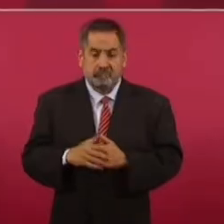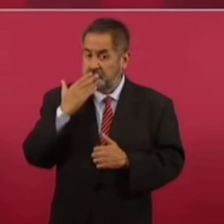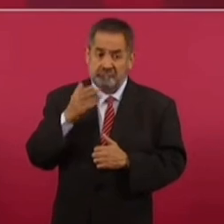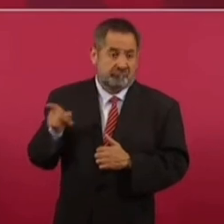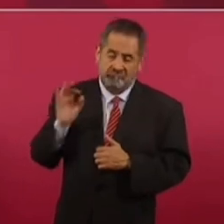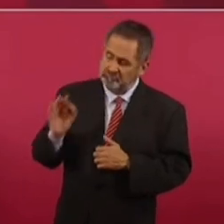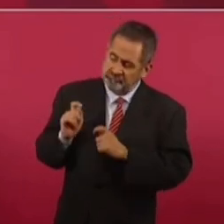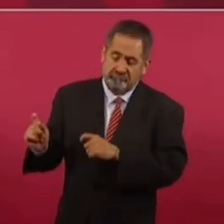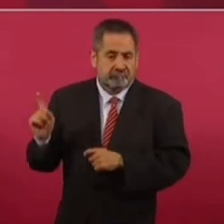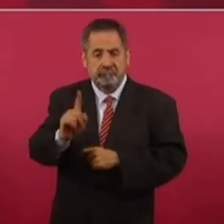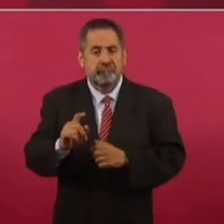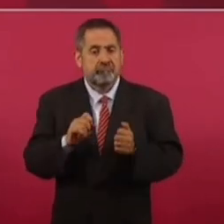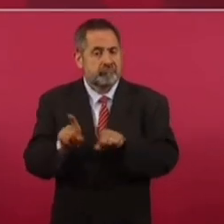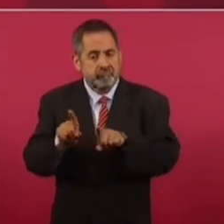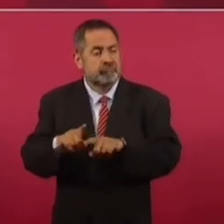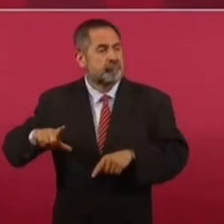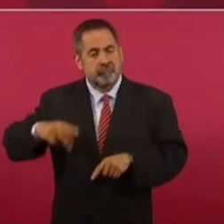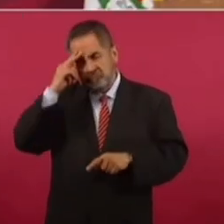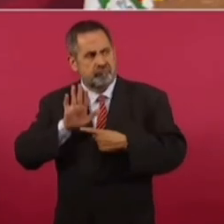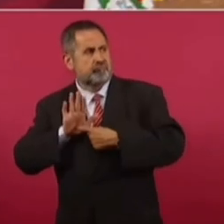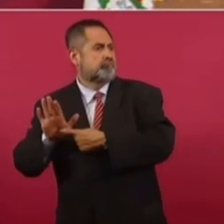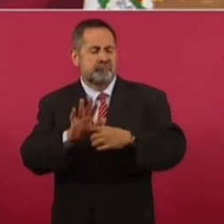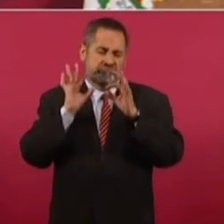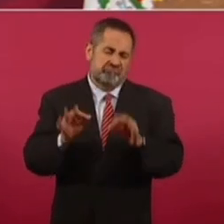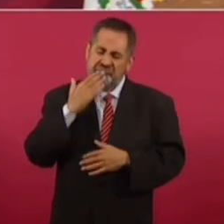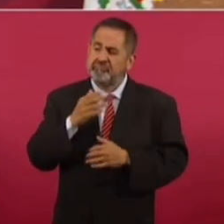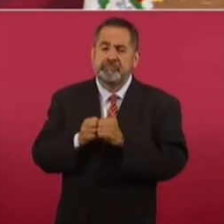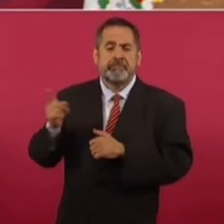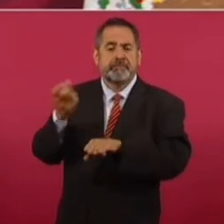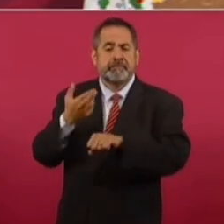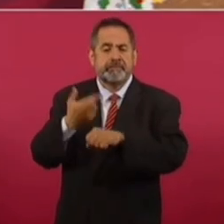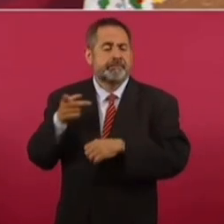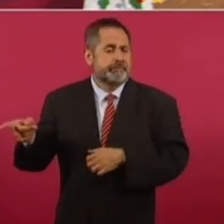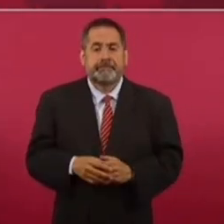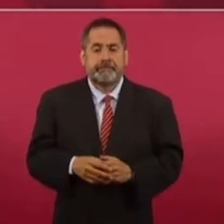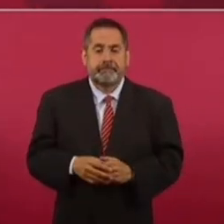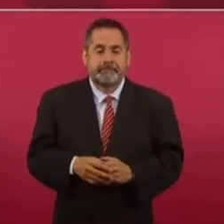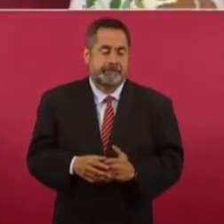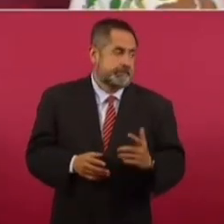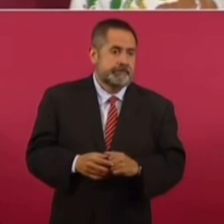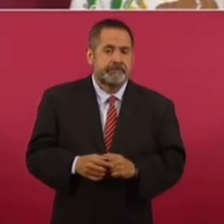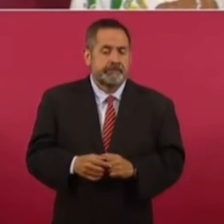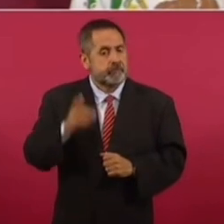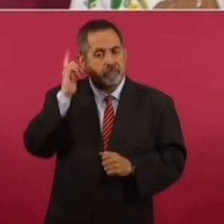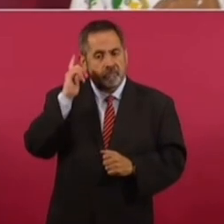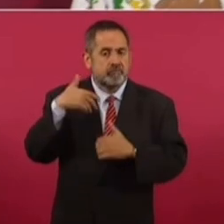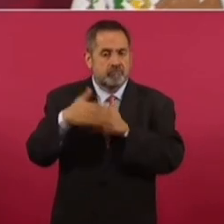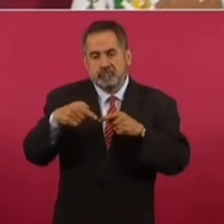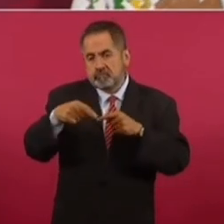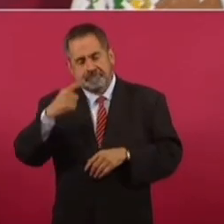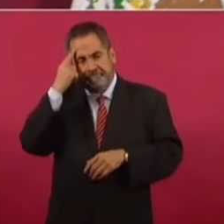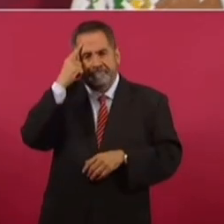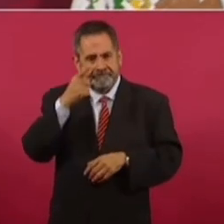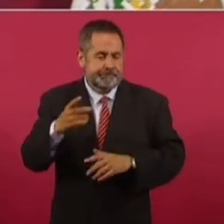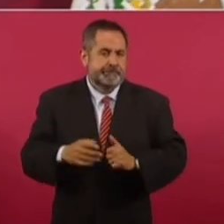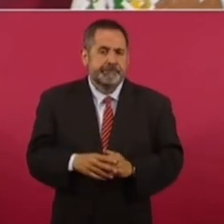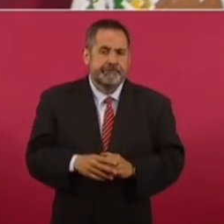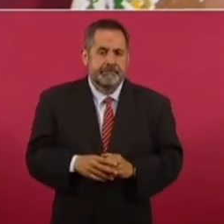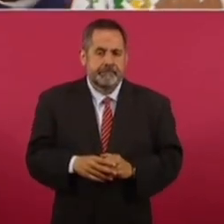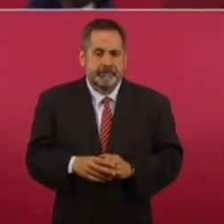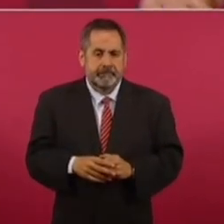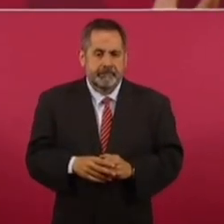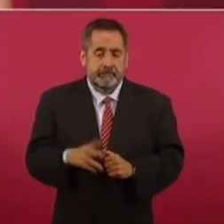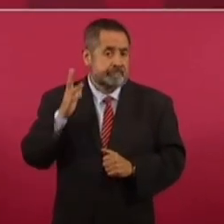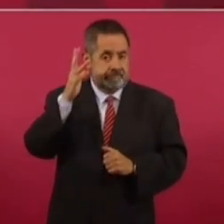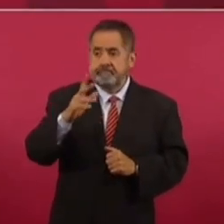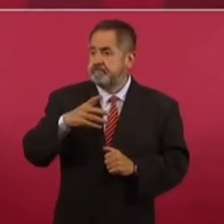bien, lo mismo el gobierno de México por el secretario de Relaciones, Marcelo Ebrard. Ojalá y se lea el mensaje y que